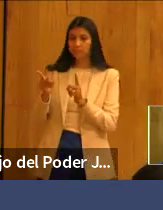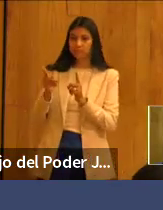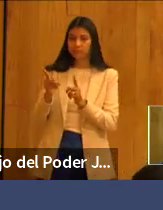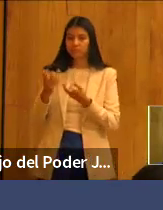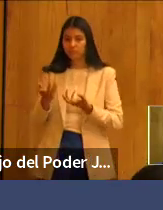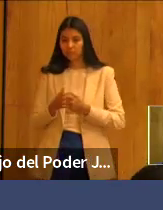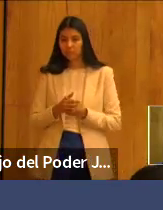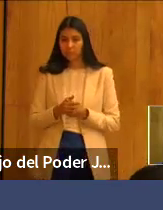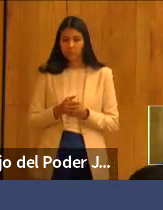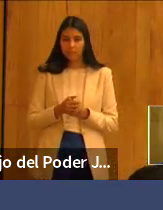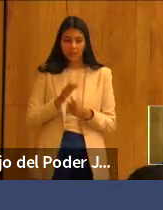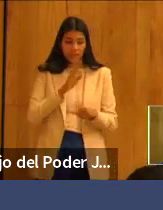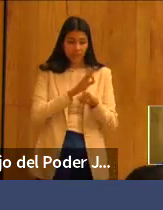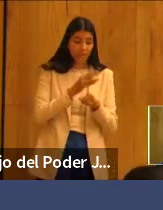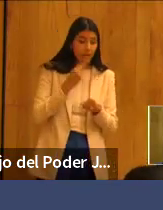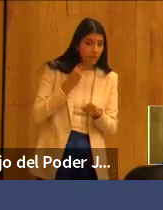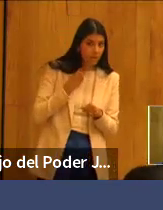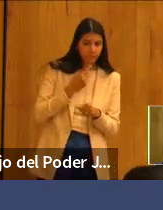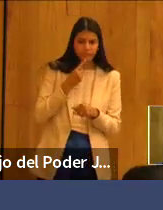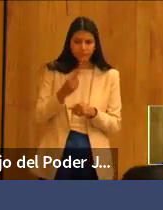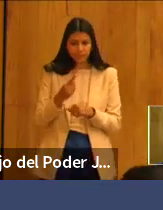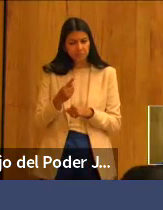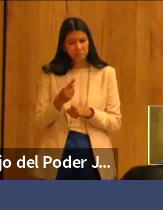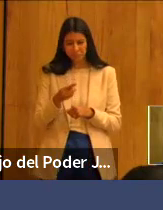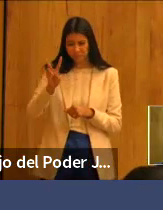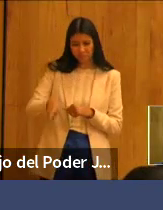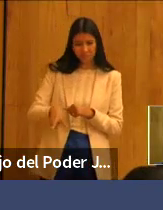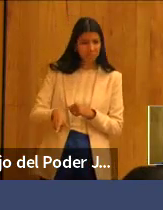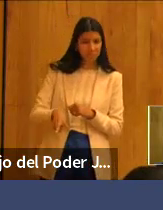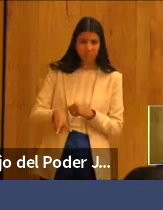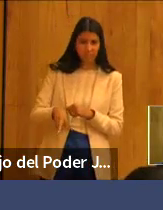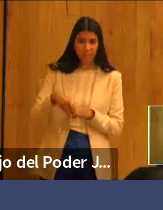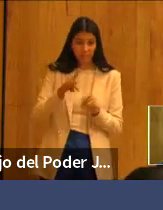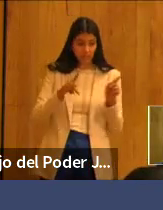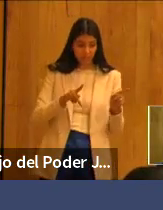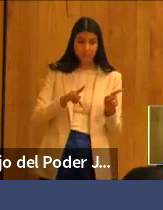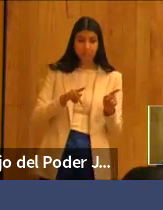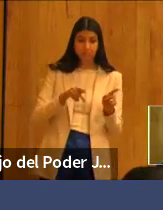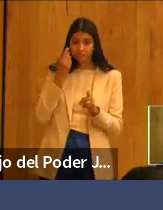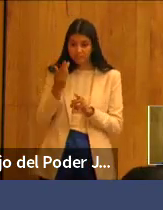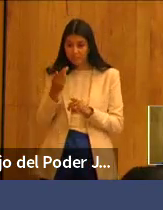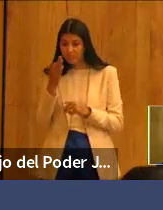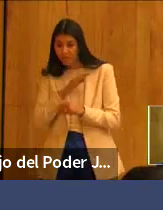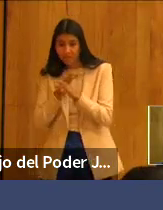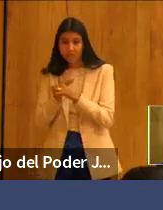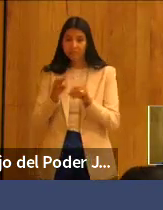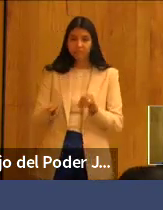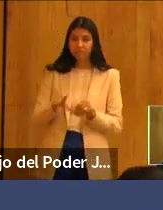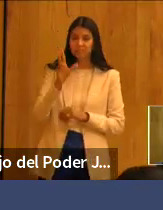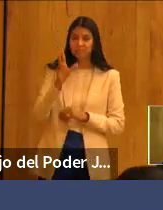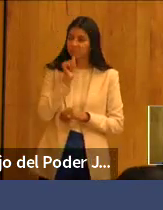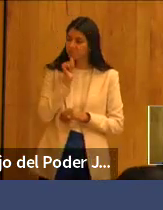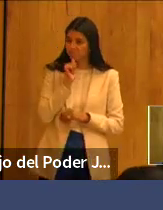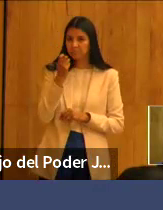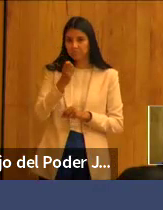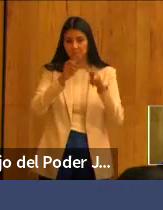en este caso, afectar la credibilidad, no logró. Y a partir de ello, entonces, estos son los hechos materia